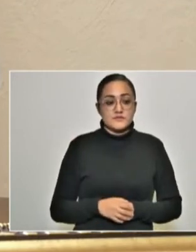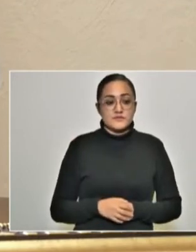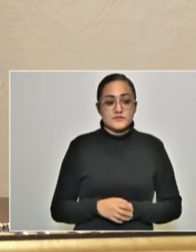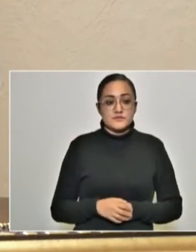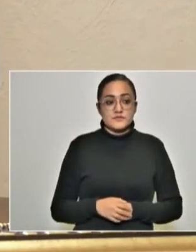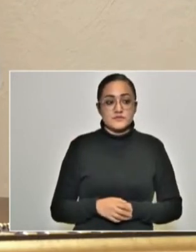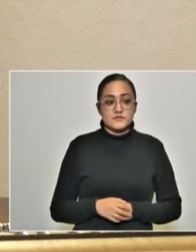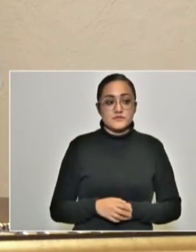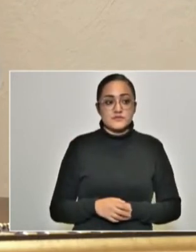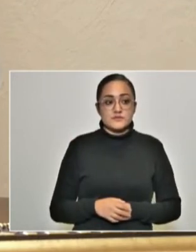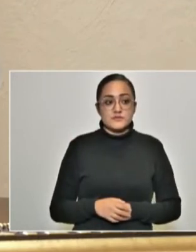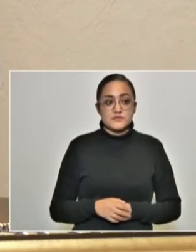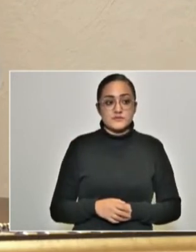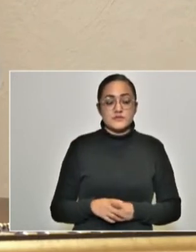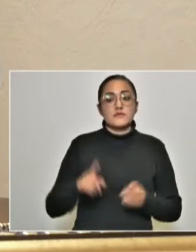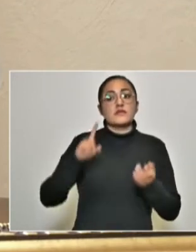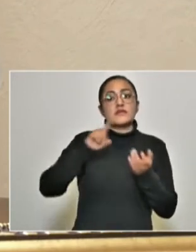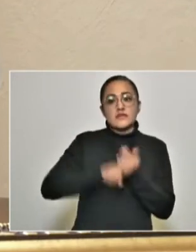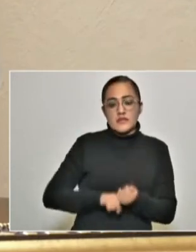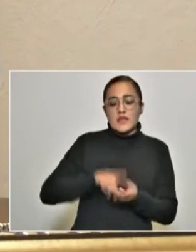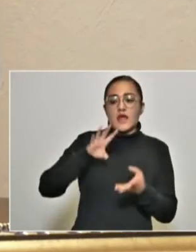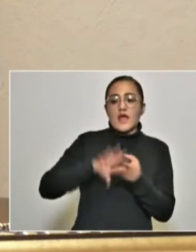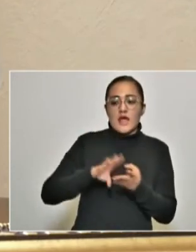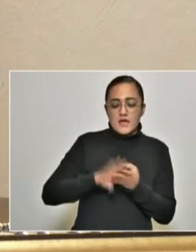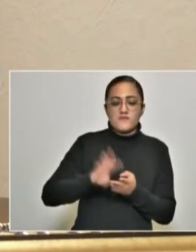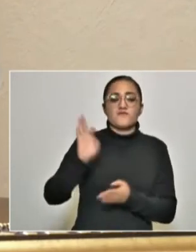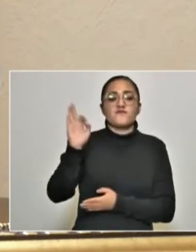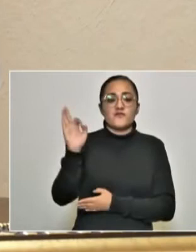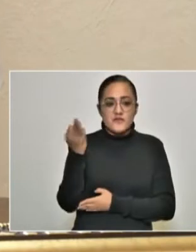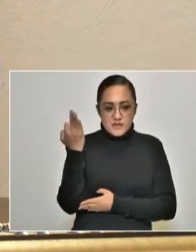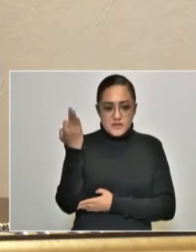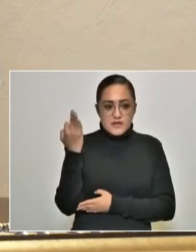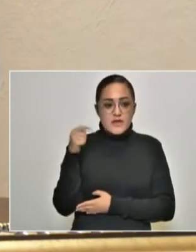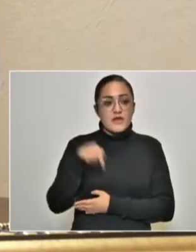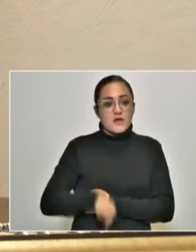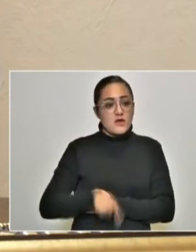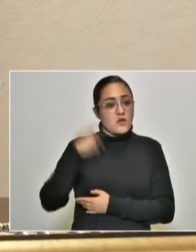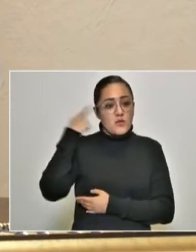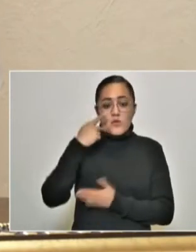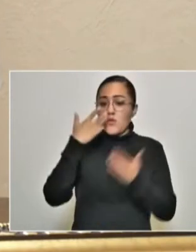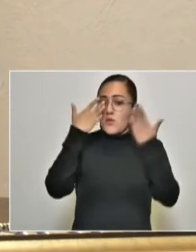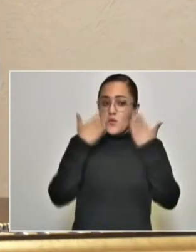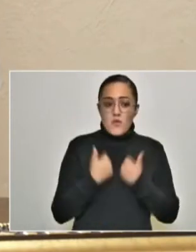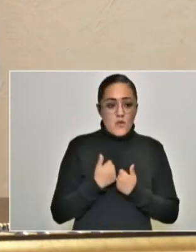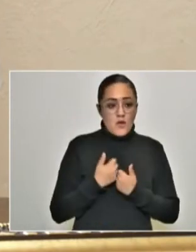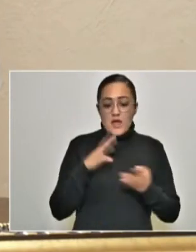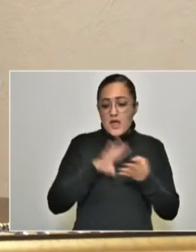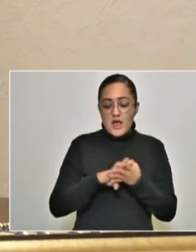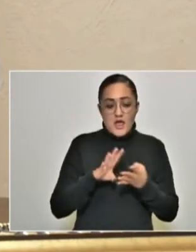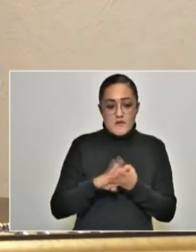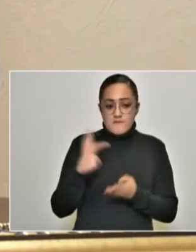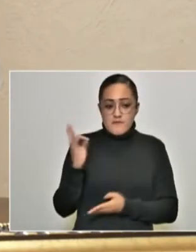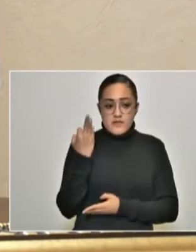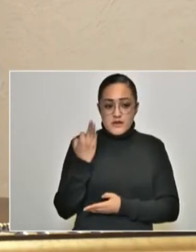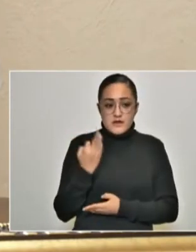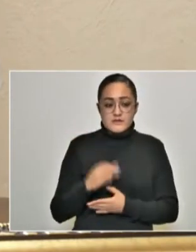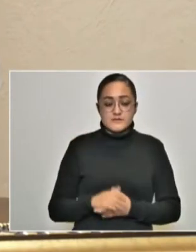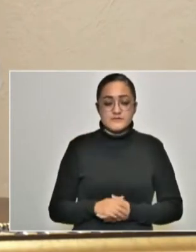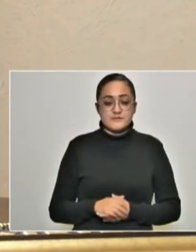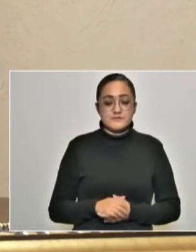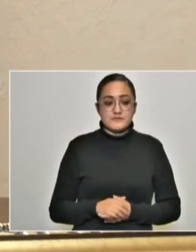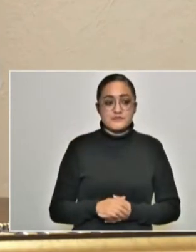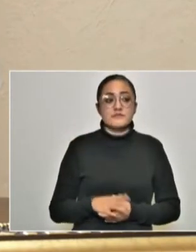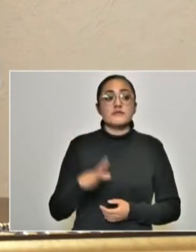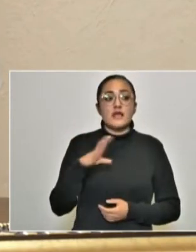estatales por lo que será positiva su liberación en puebla no hay recursos federales hay